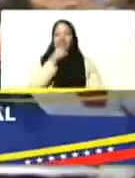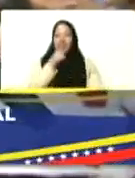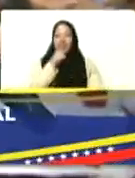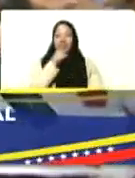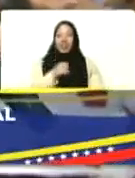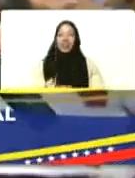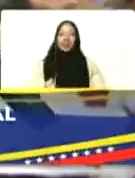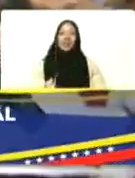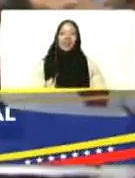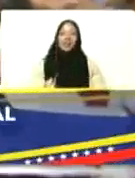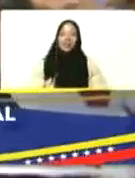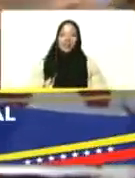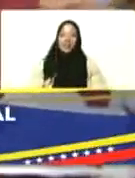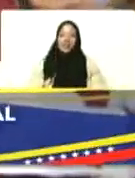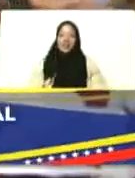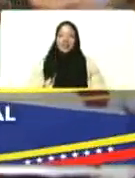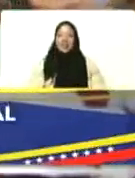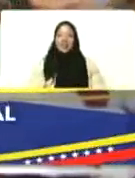la cifra.